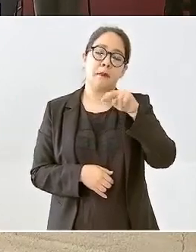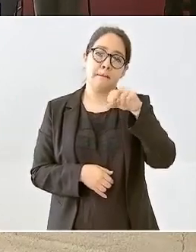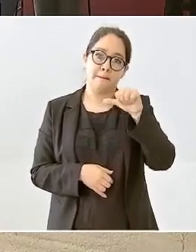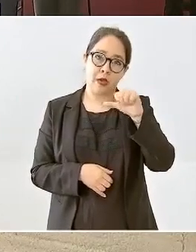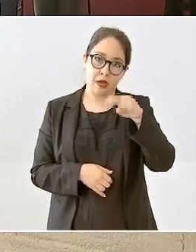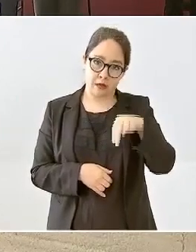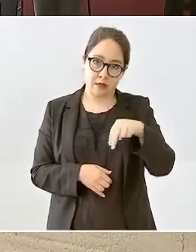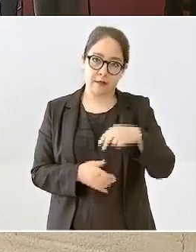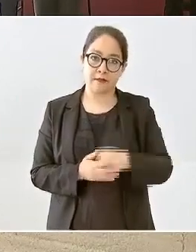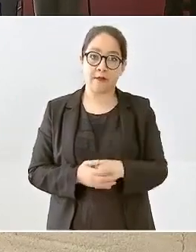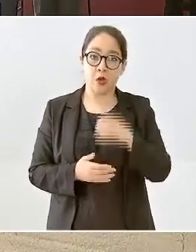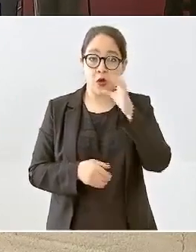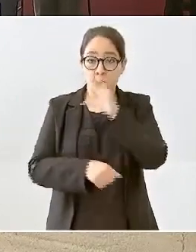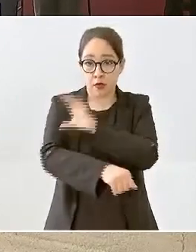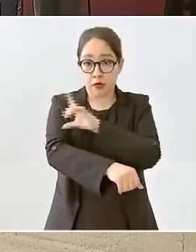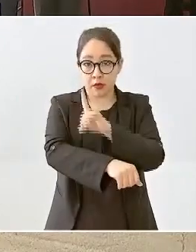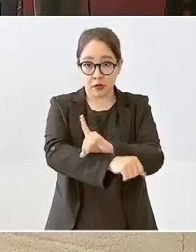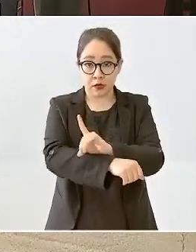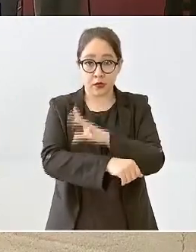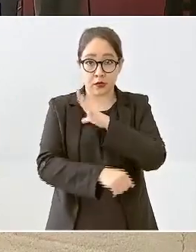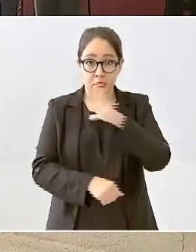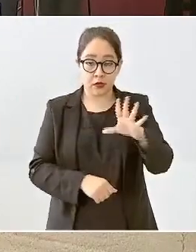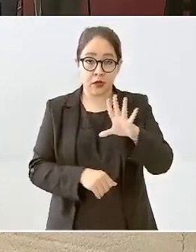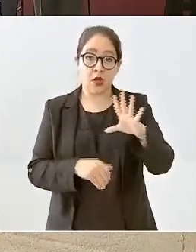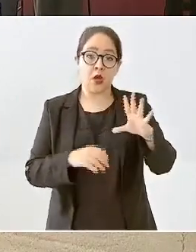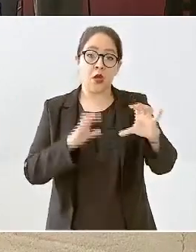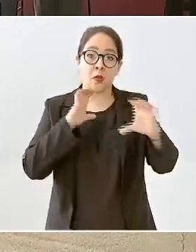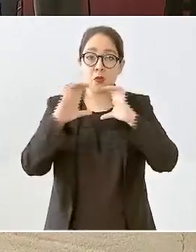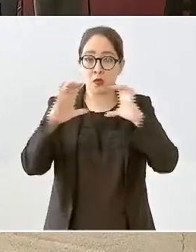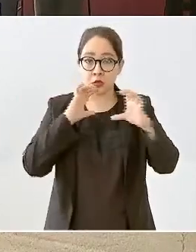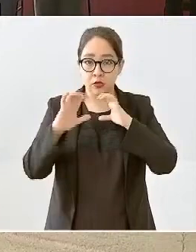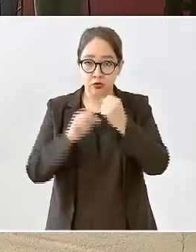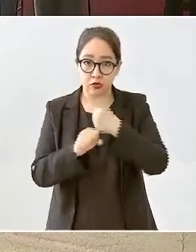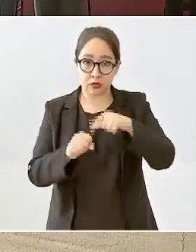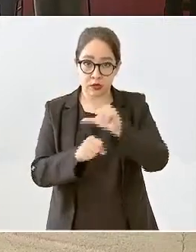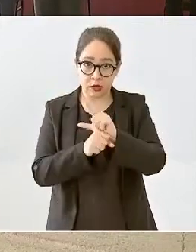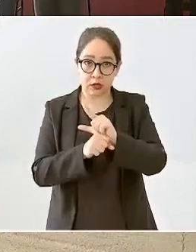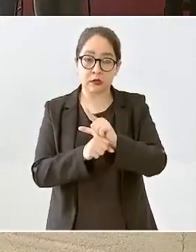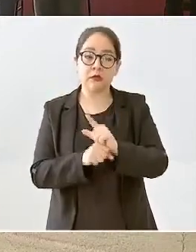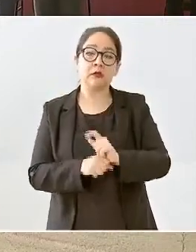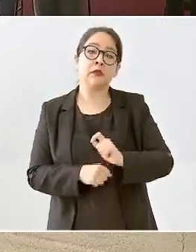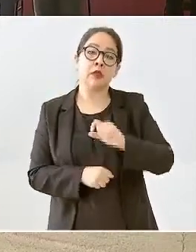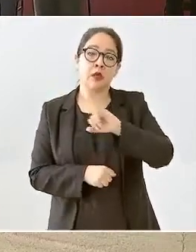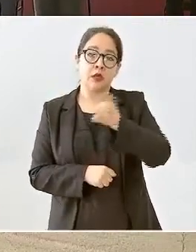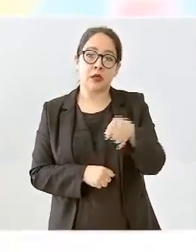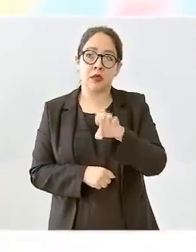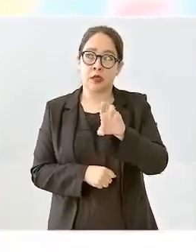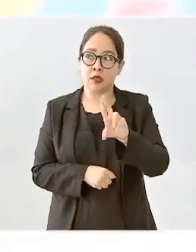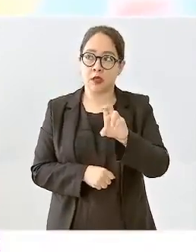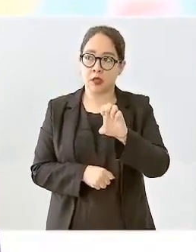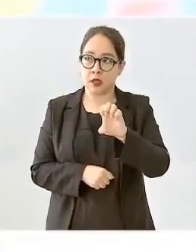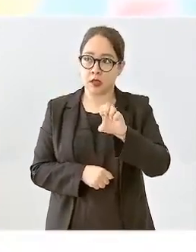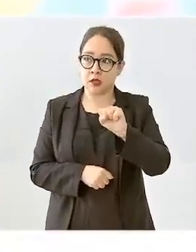el coordinador general de Comunicación Social y vocero del Gobierno de México, Jesús Ramírez Cuevas,